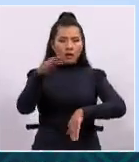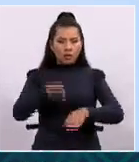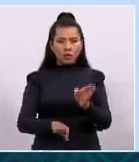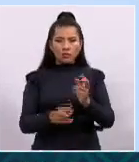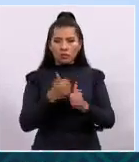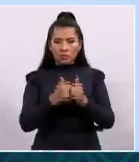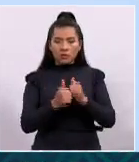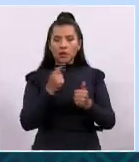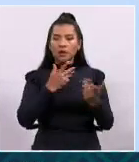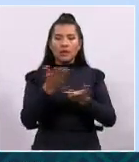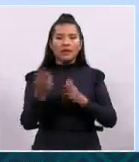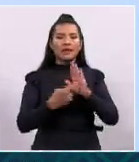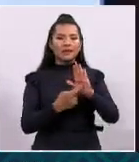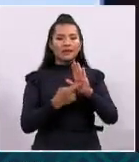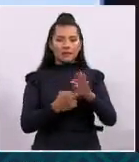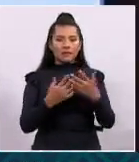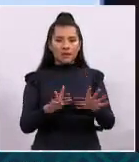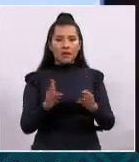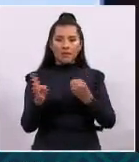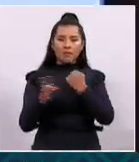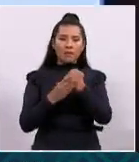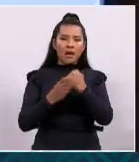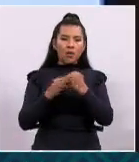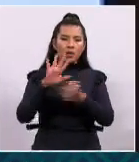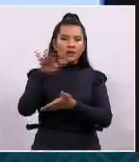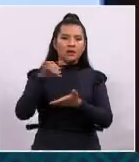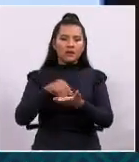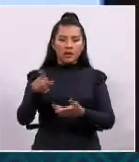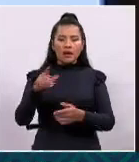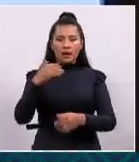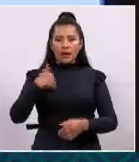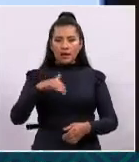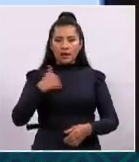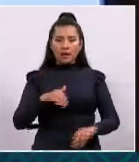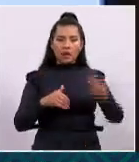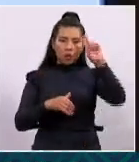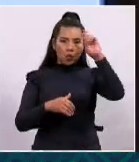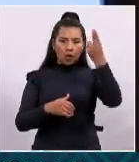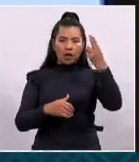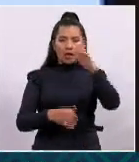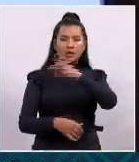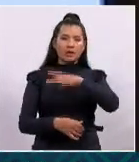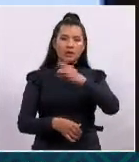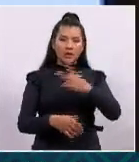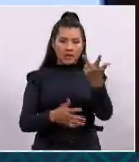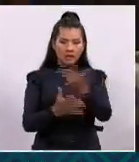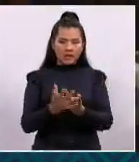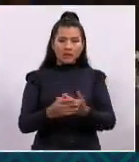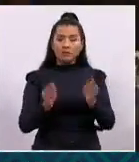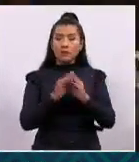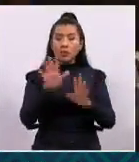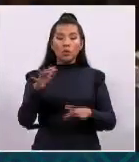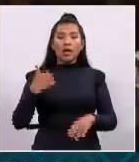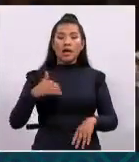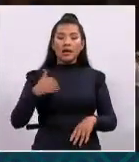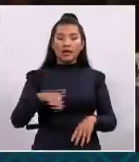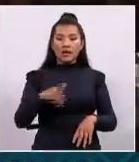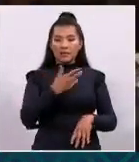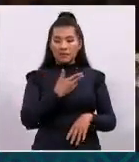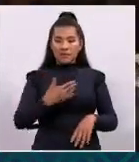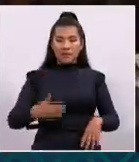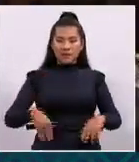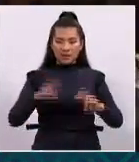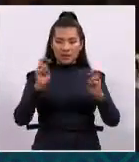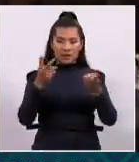intervinieron representantes de los bancos centrales de Argentina, Uruguay, Chile, donde el vicepresidente del Banco Central de Argentina dijo que el reto es encarar la